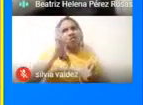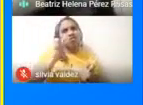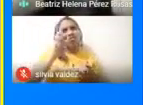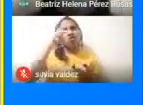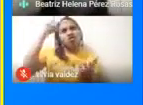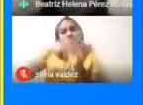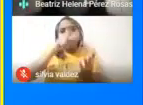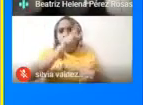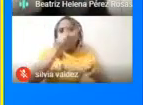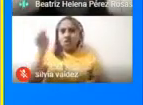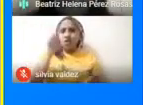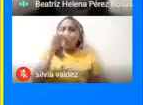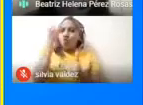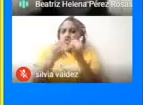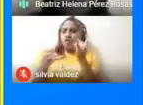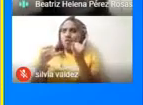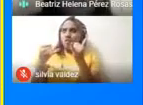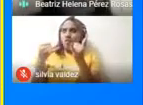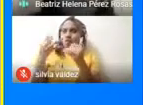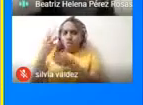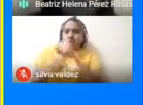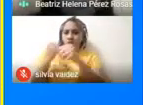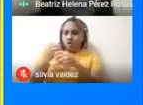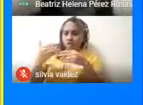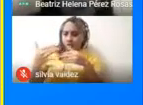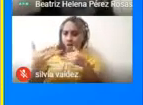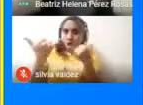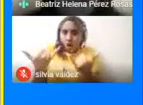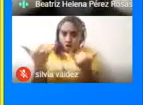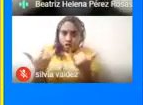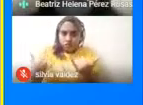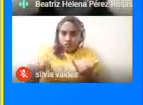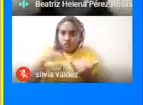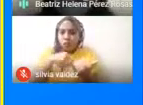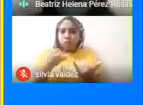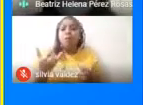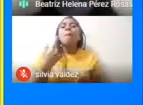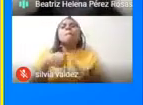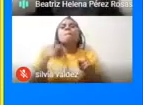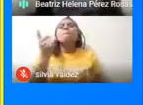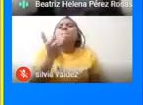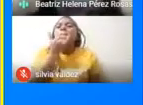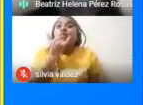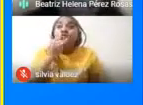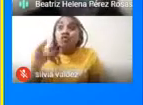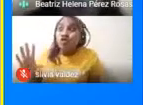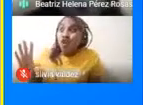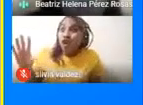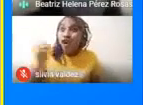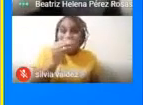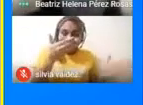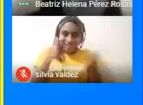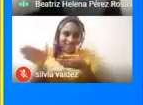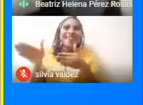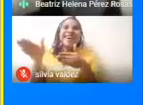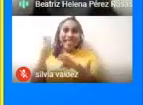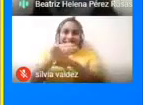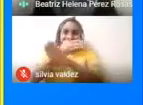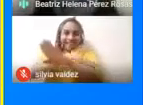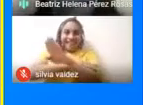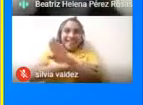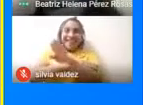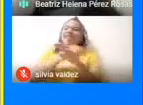2018-2022, o sea, para estos últimos para estos 4 años en el que estamos, pero resulta que todo eso que se planificó en materia